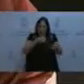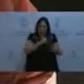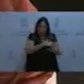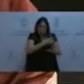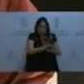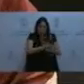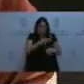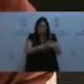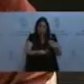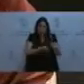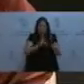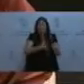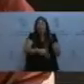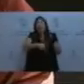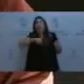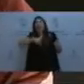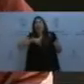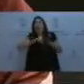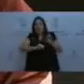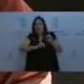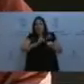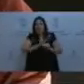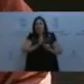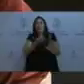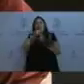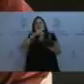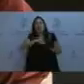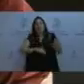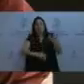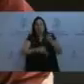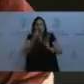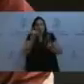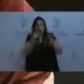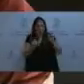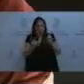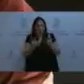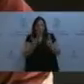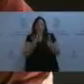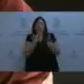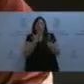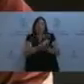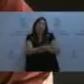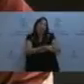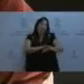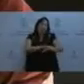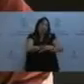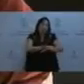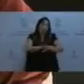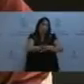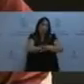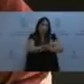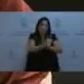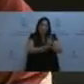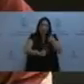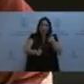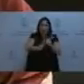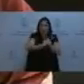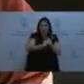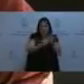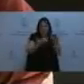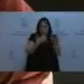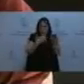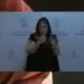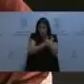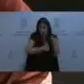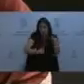cumpliendo, aunque hay algunas excepciones. Algunas excepciones, por ejemplo, porque el Gobierno no comparte la prioridad, por ejemplo, la prioridad